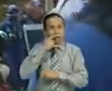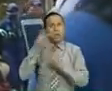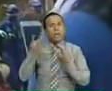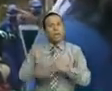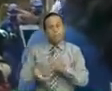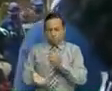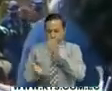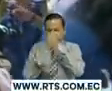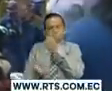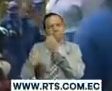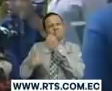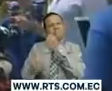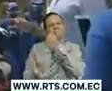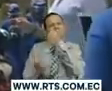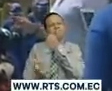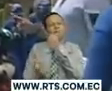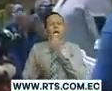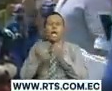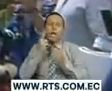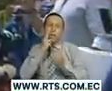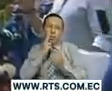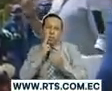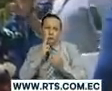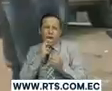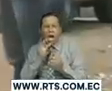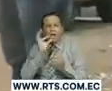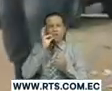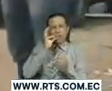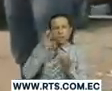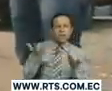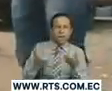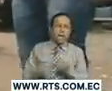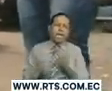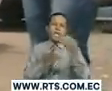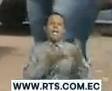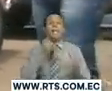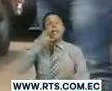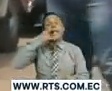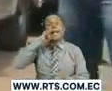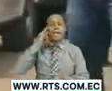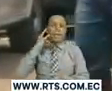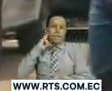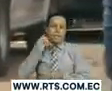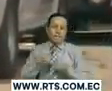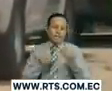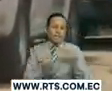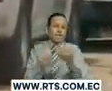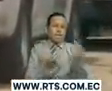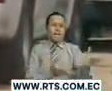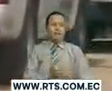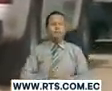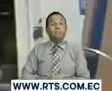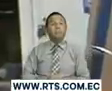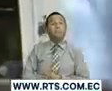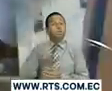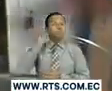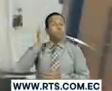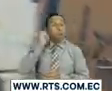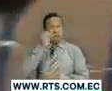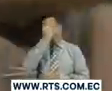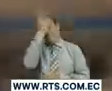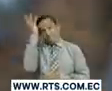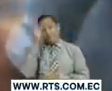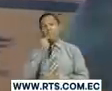un kit de caramelos con galletas. La alcaldesa Cintia Viteri se refirió a las casi dos semanas de semáforo en amarillo en el